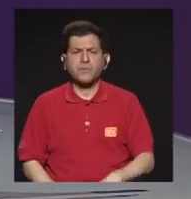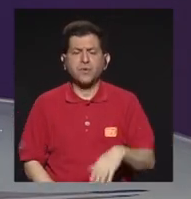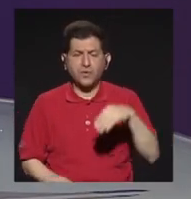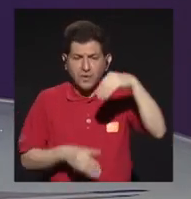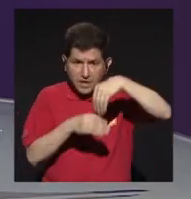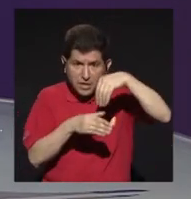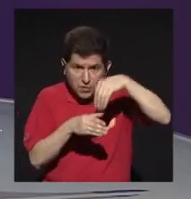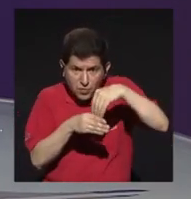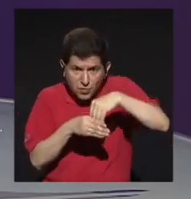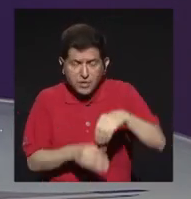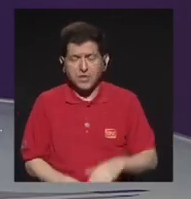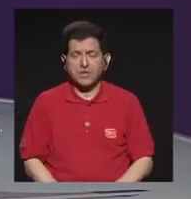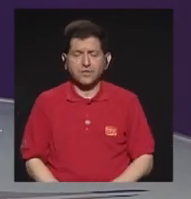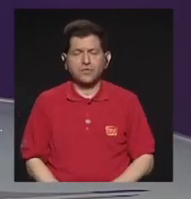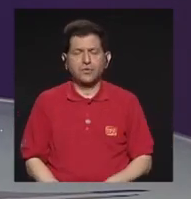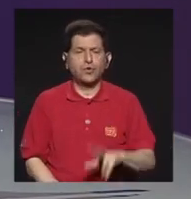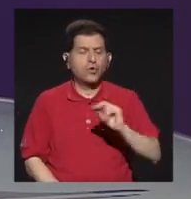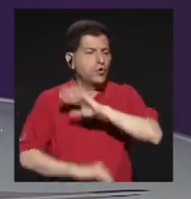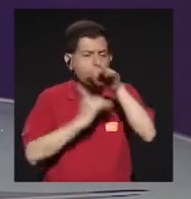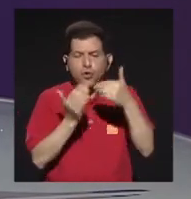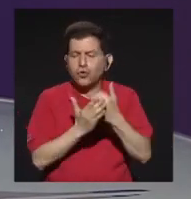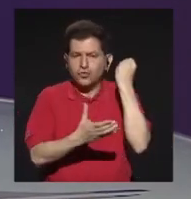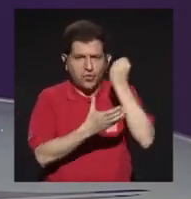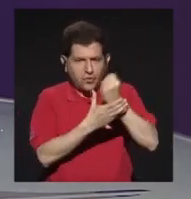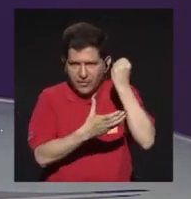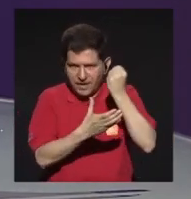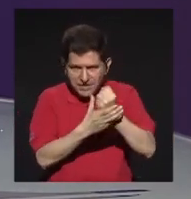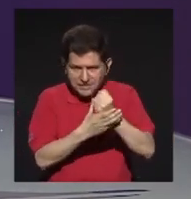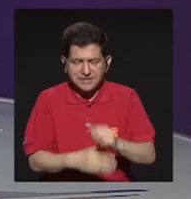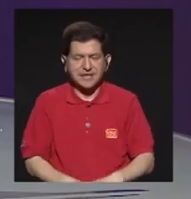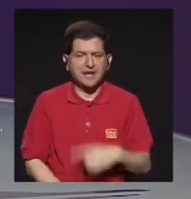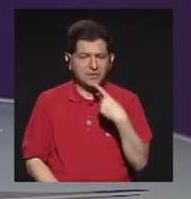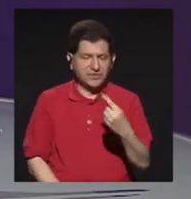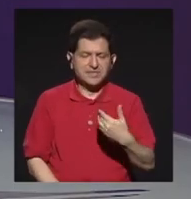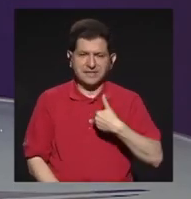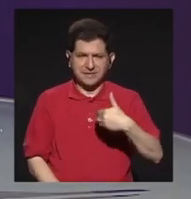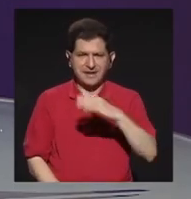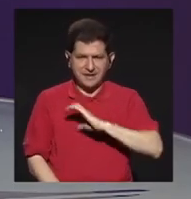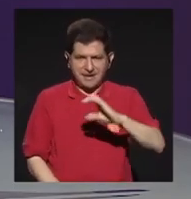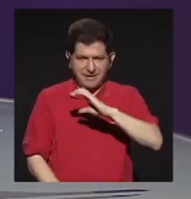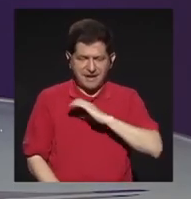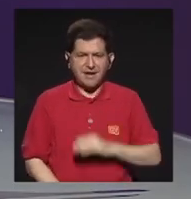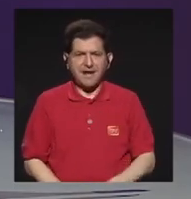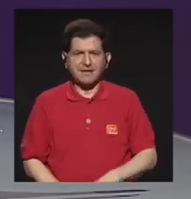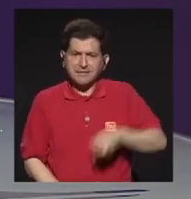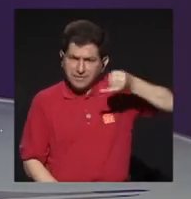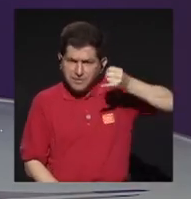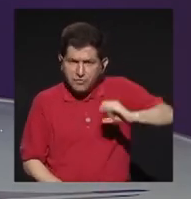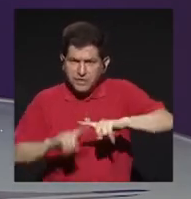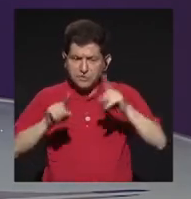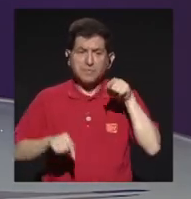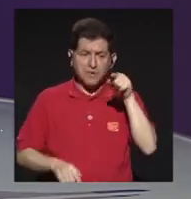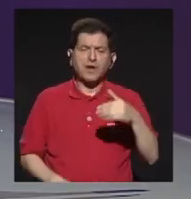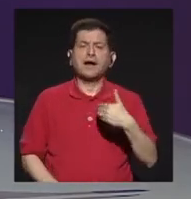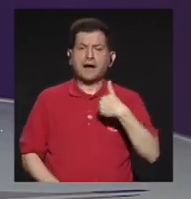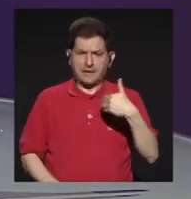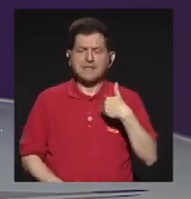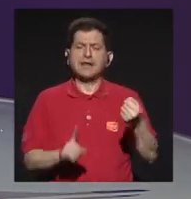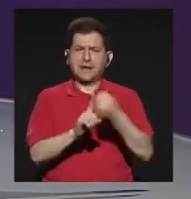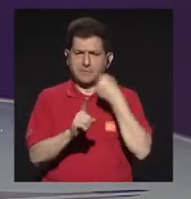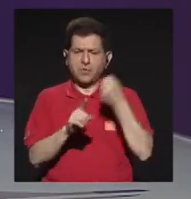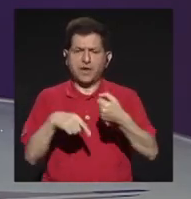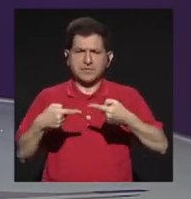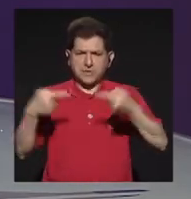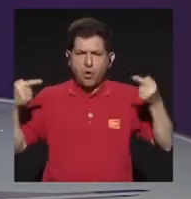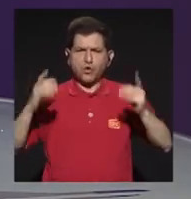aunque es muy difícil no llamarle a todos los feminicidios sexual los sexualizados aquí había una violencia del cuerpo